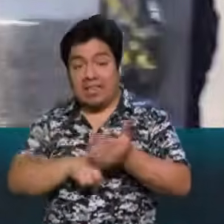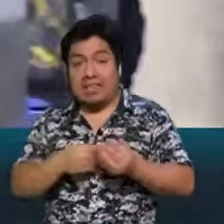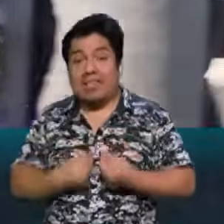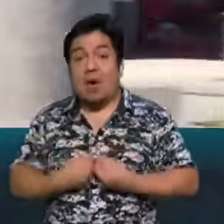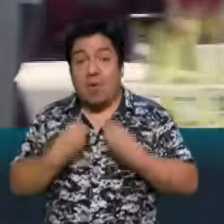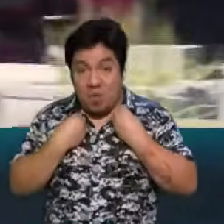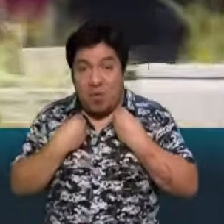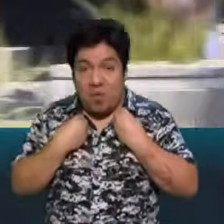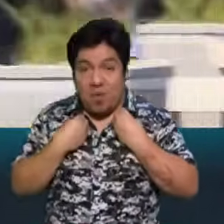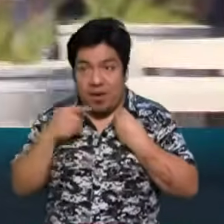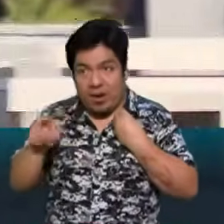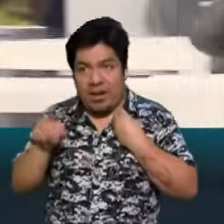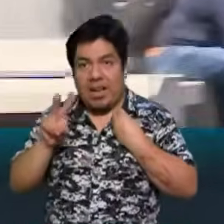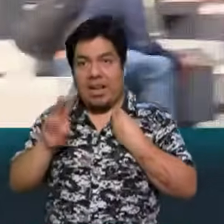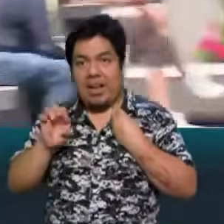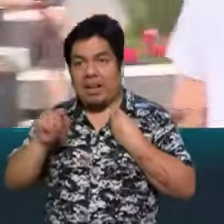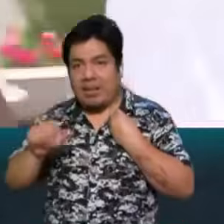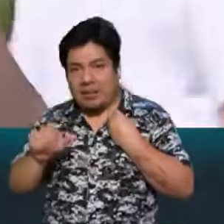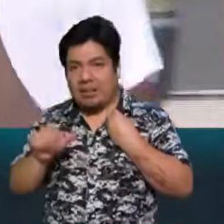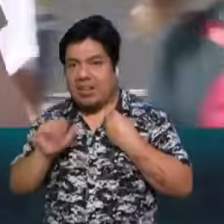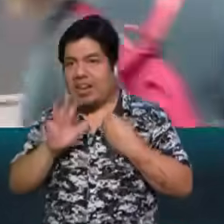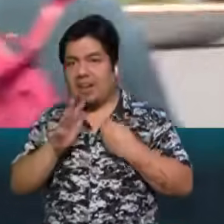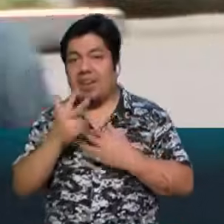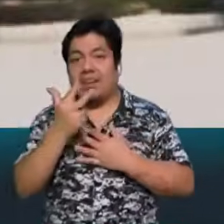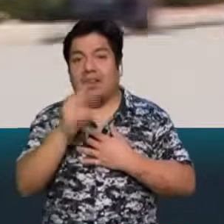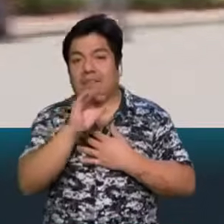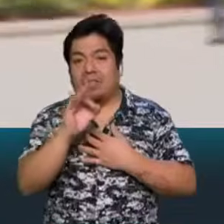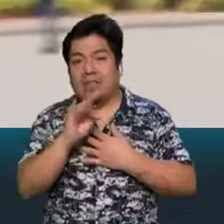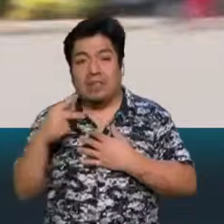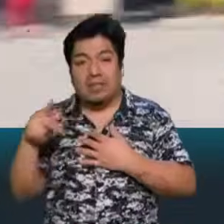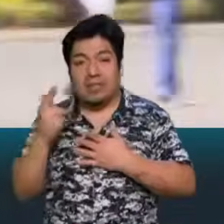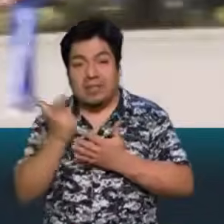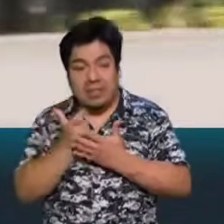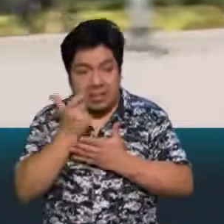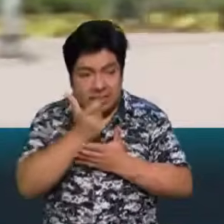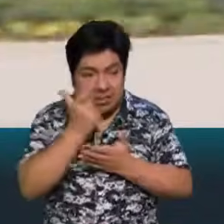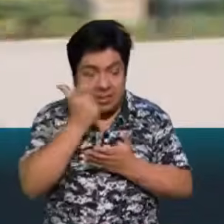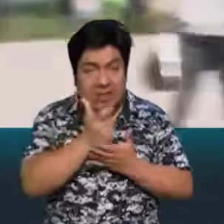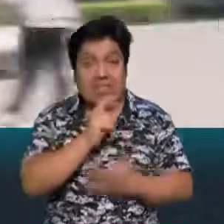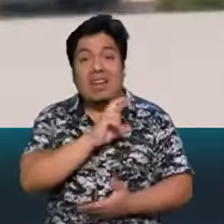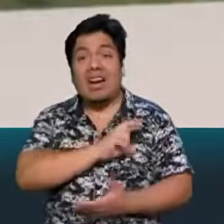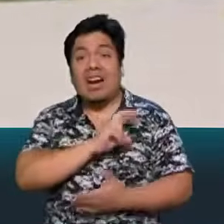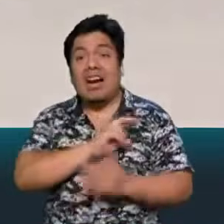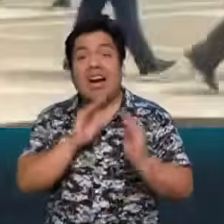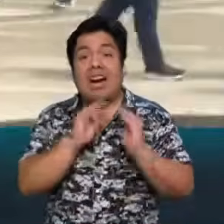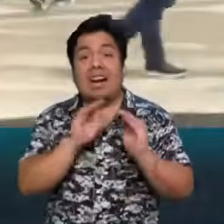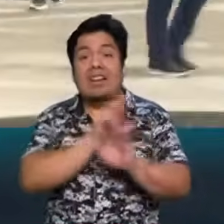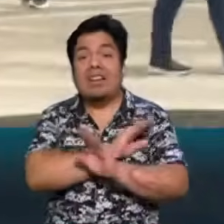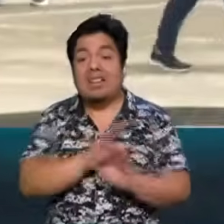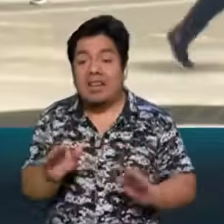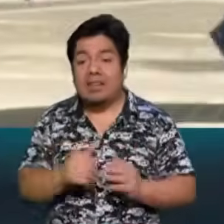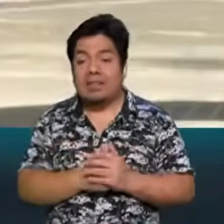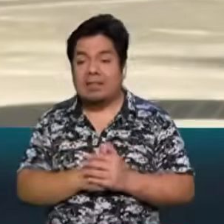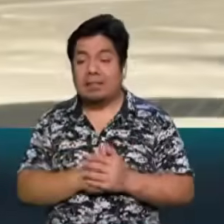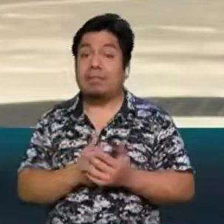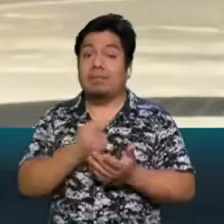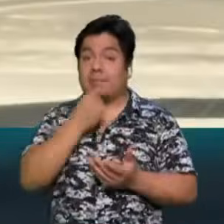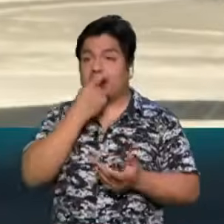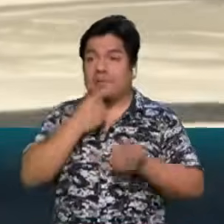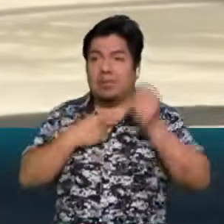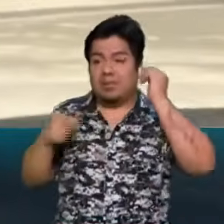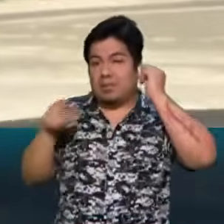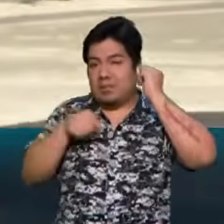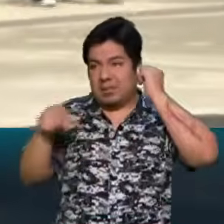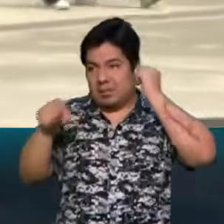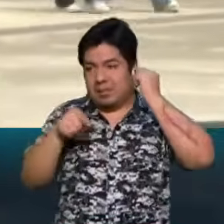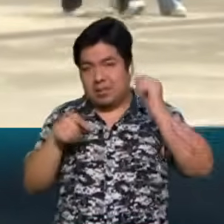la gente en Viena no destina más del 8% de su salario a vivienda. Yo quisiera que alguien del